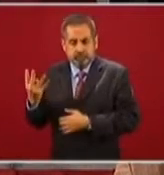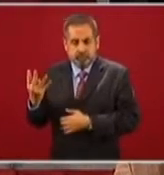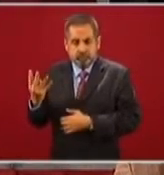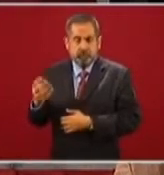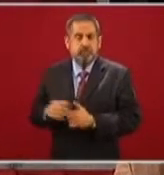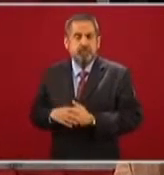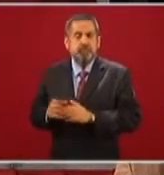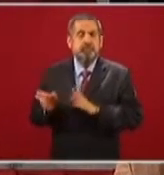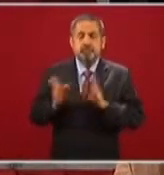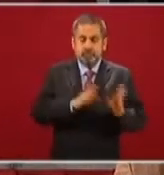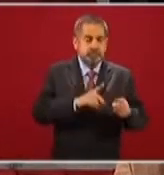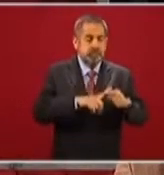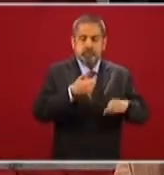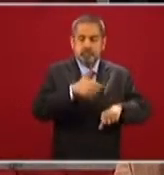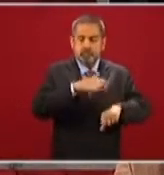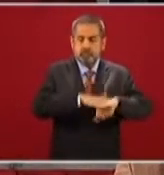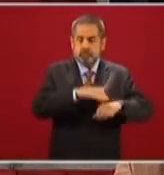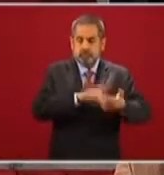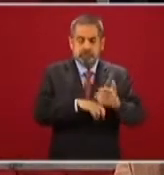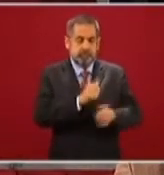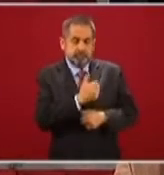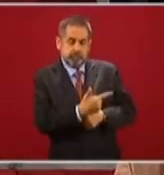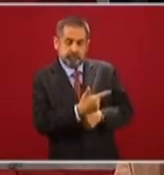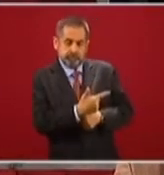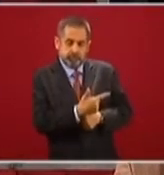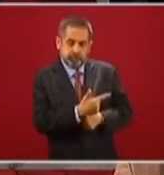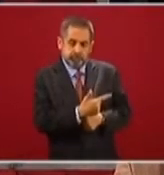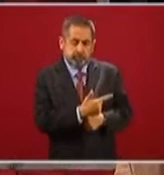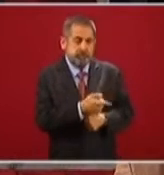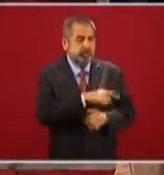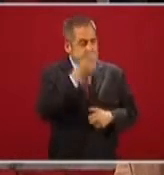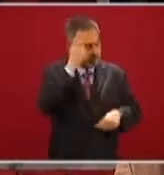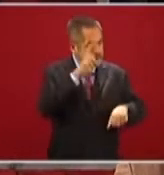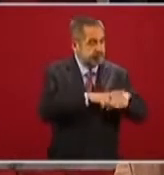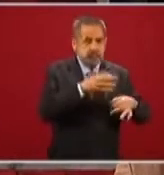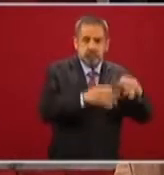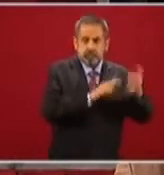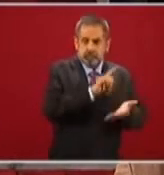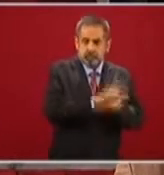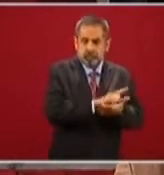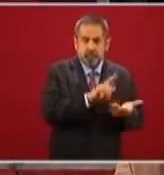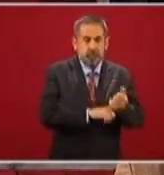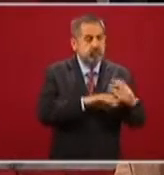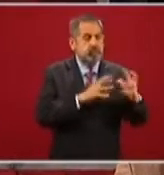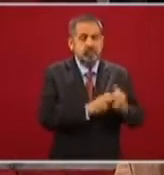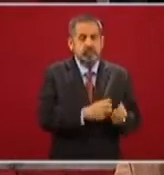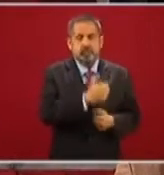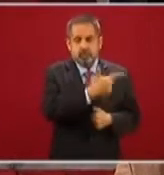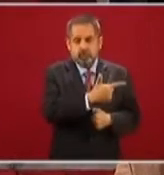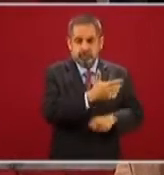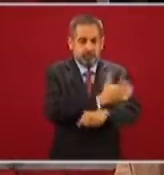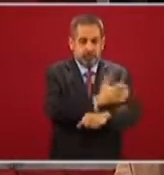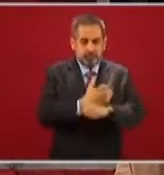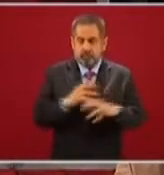la dirección de administración tenemos 7 y en la dirección jurídica tenemos un total de 7